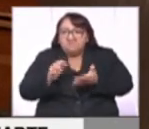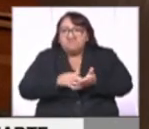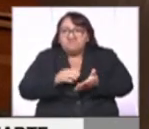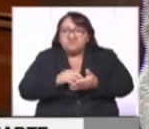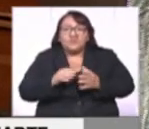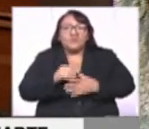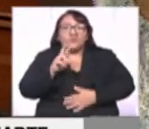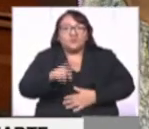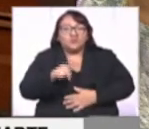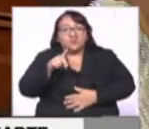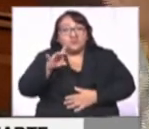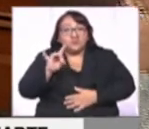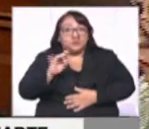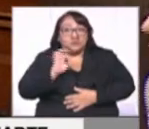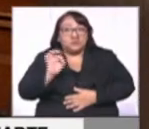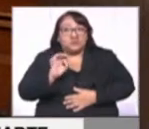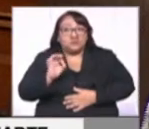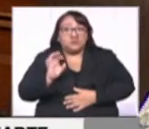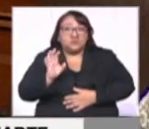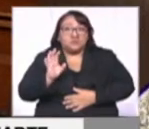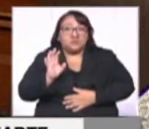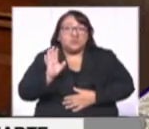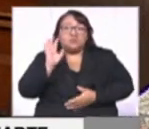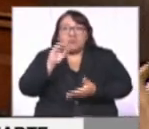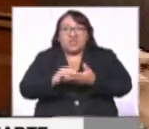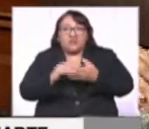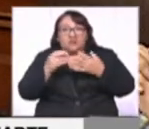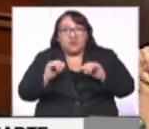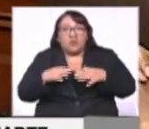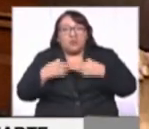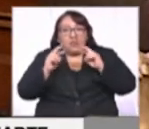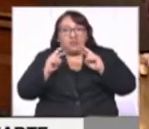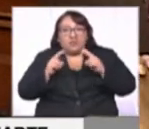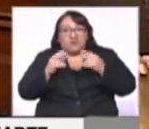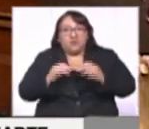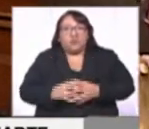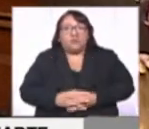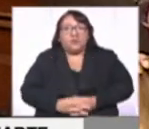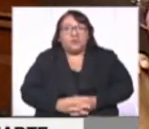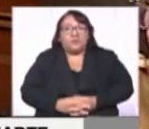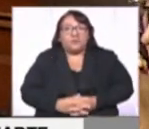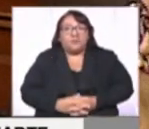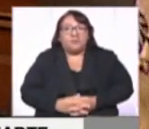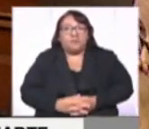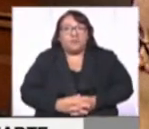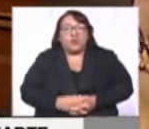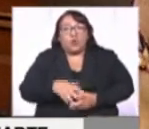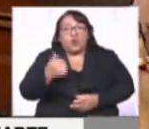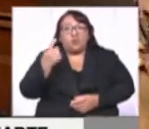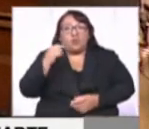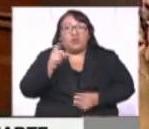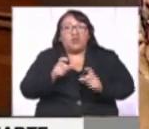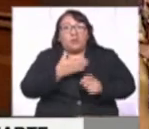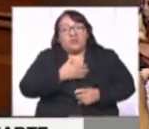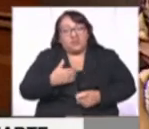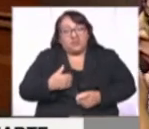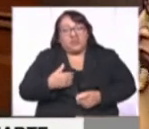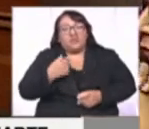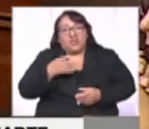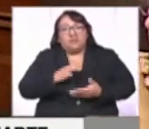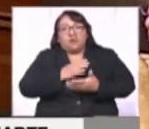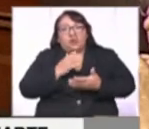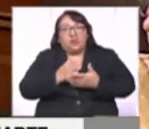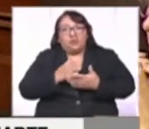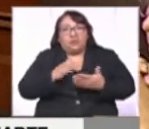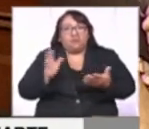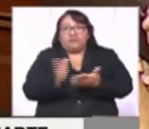el 2018. En fin, más información, pueden ver ese informe, que por cierto, en otros casos y para otros presidentes fue causal inmediata